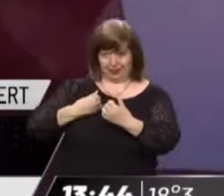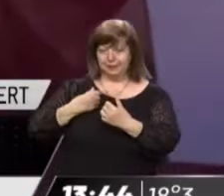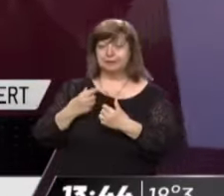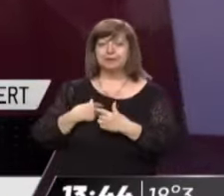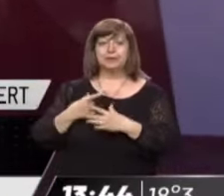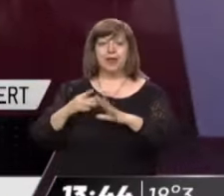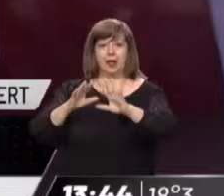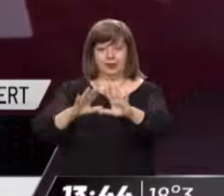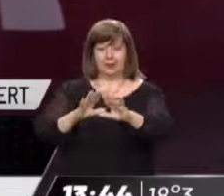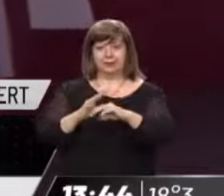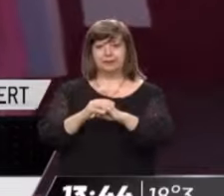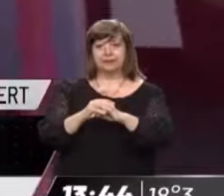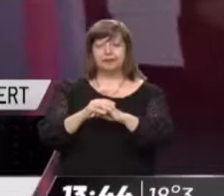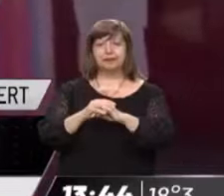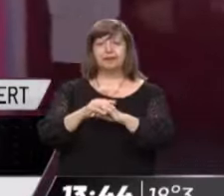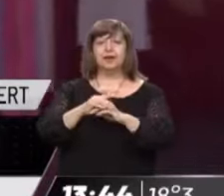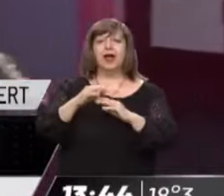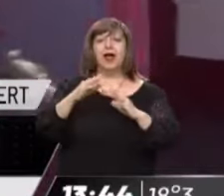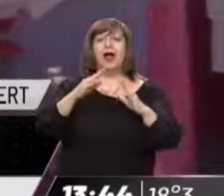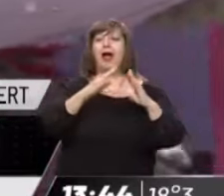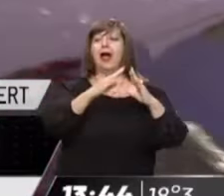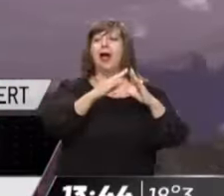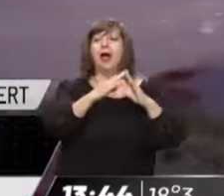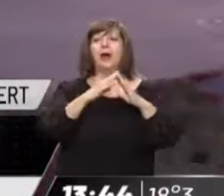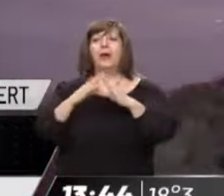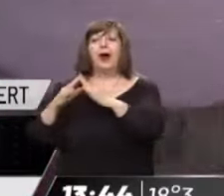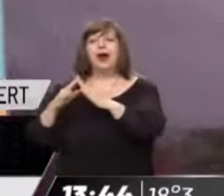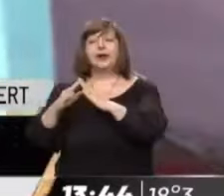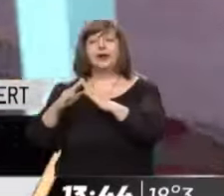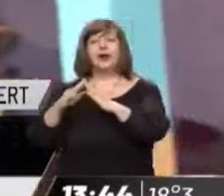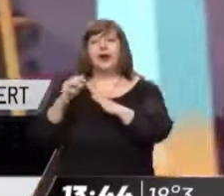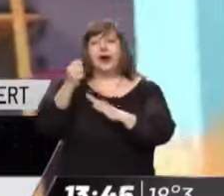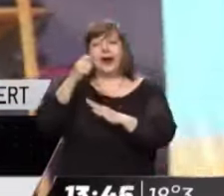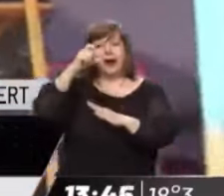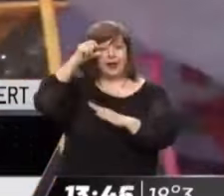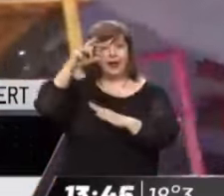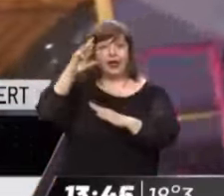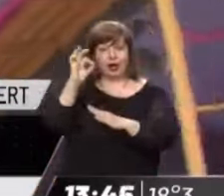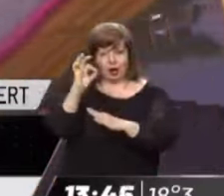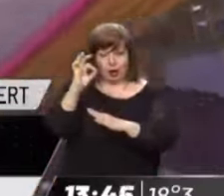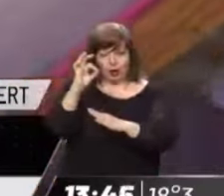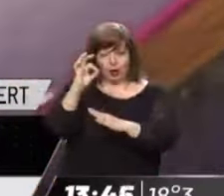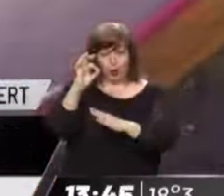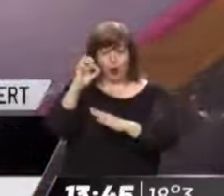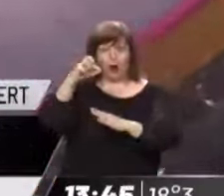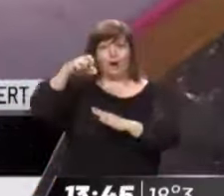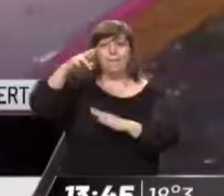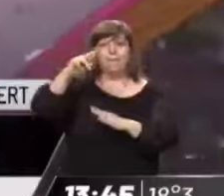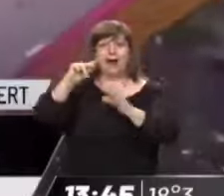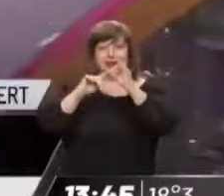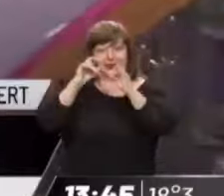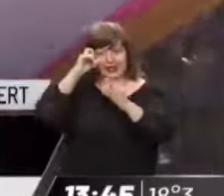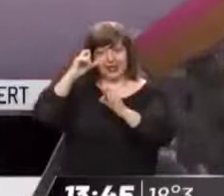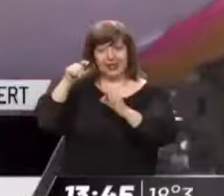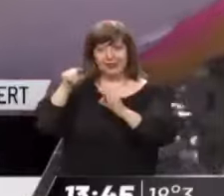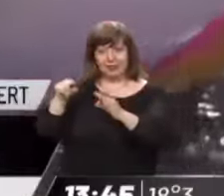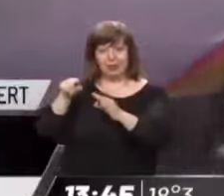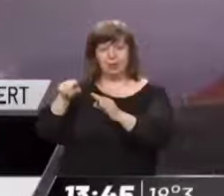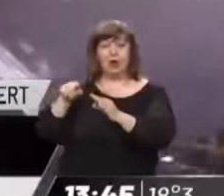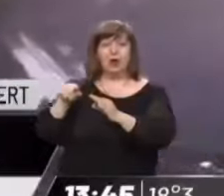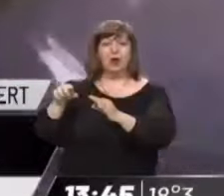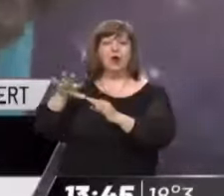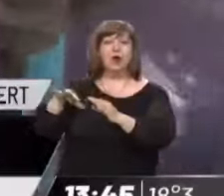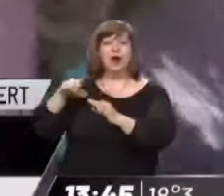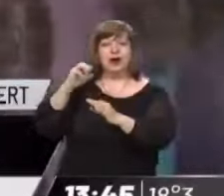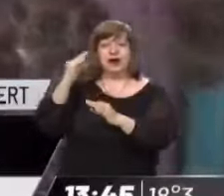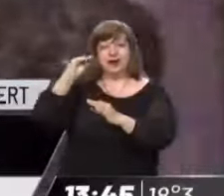permítame que le corrija es el barrio aeroparque aeroparque claro aeroparque tiene razón aeroparque en el trallo y el sereno que estaba en su